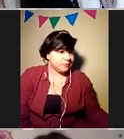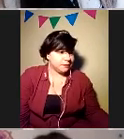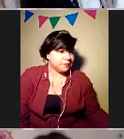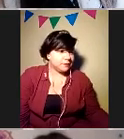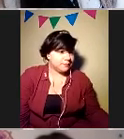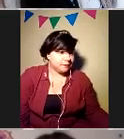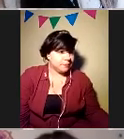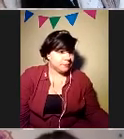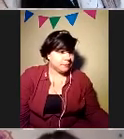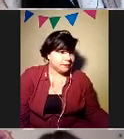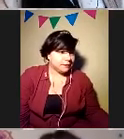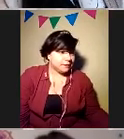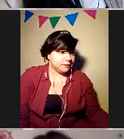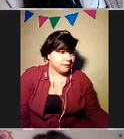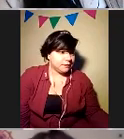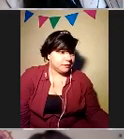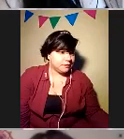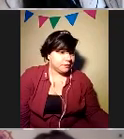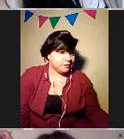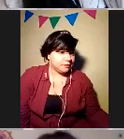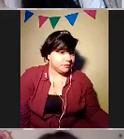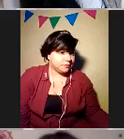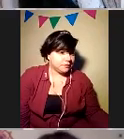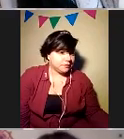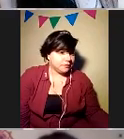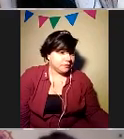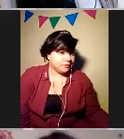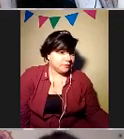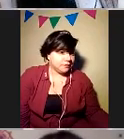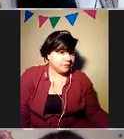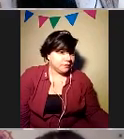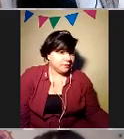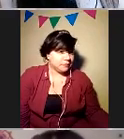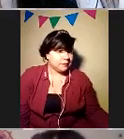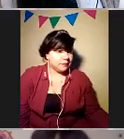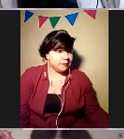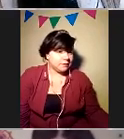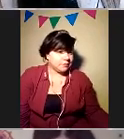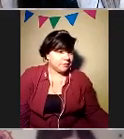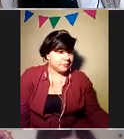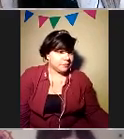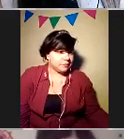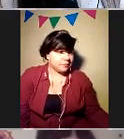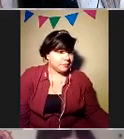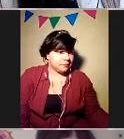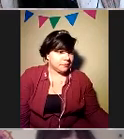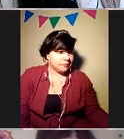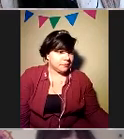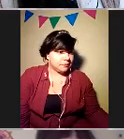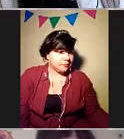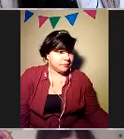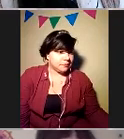la, como vestirse por caridad, lo ven feo, o